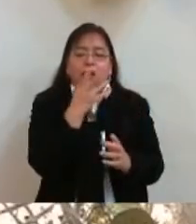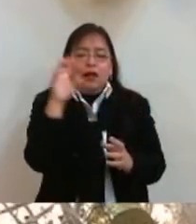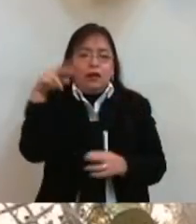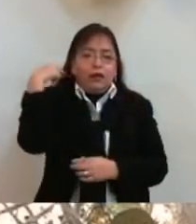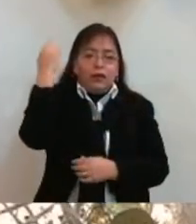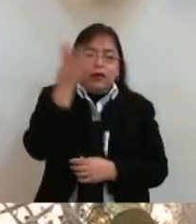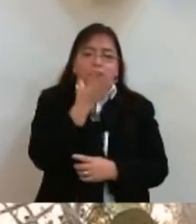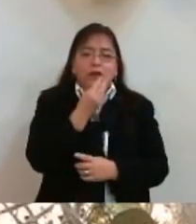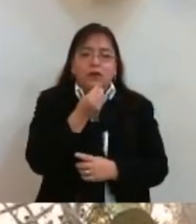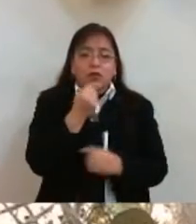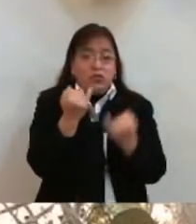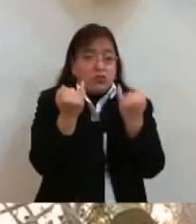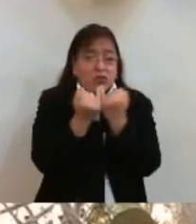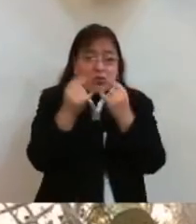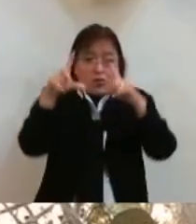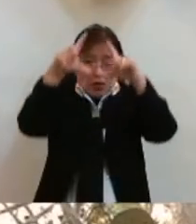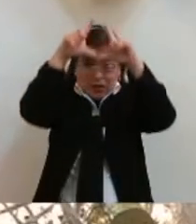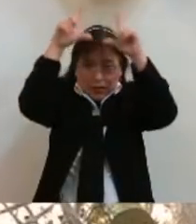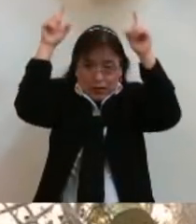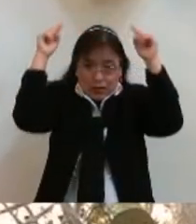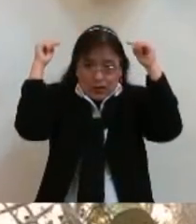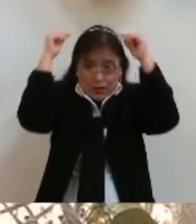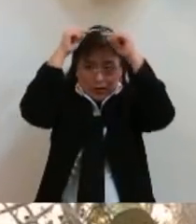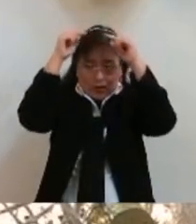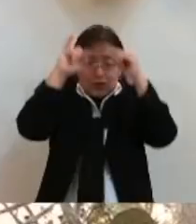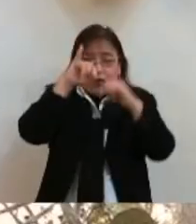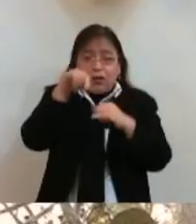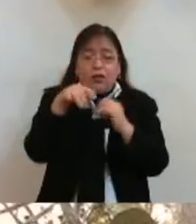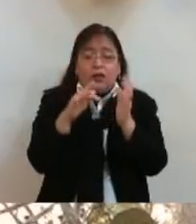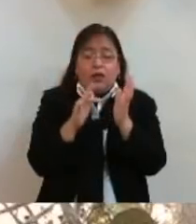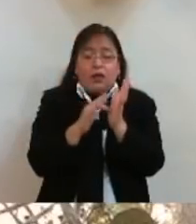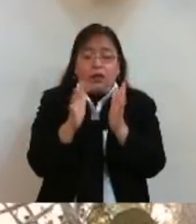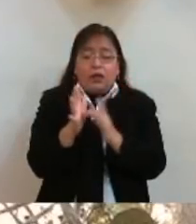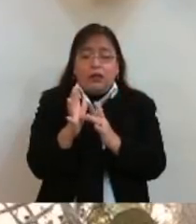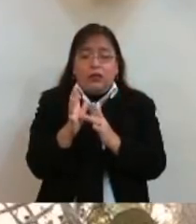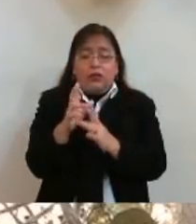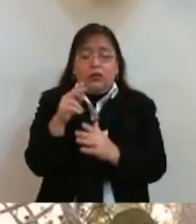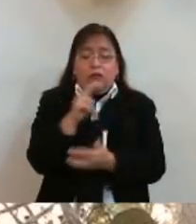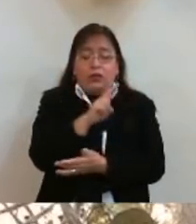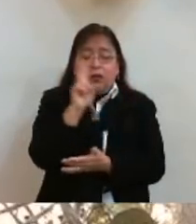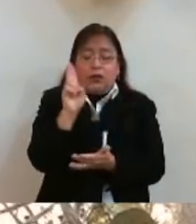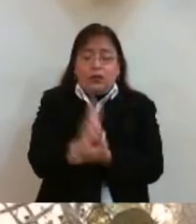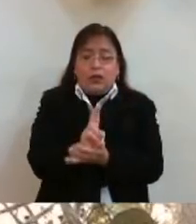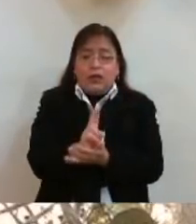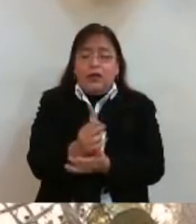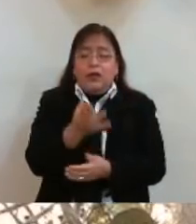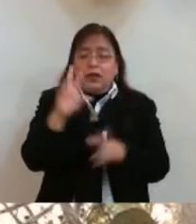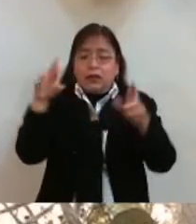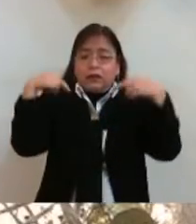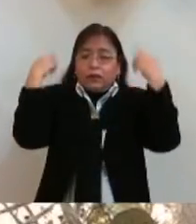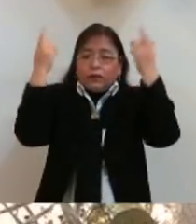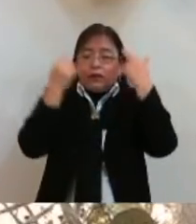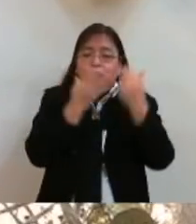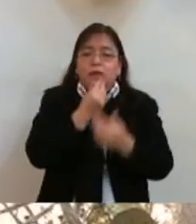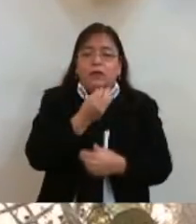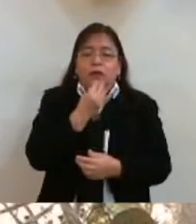Lo dice el letrero INRI: Jesús Nazareno, rey de los judíos.